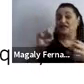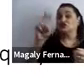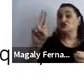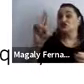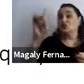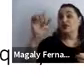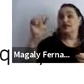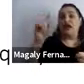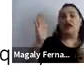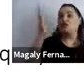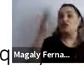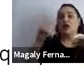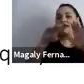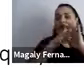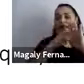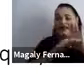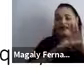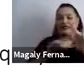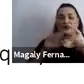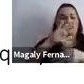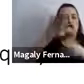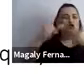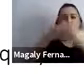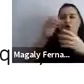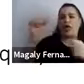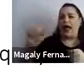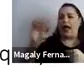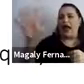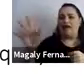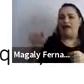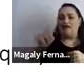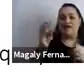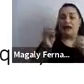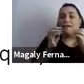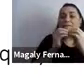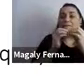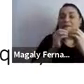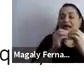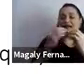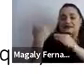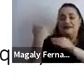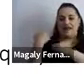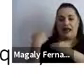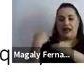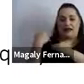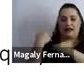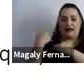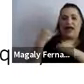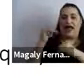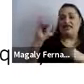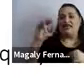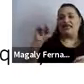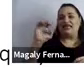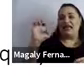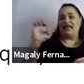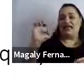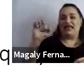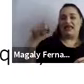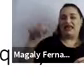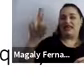datos, pero toda África subsahariana tiene la más alta carga de inequidad.